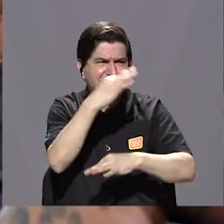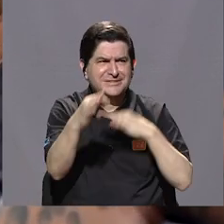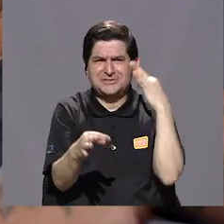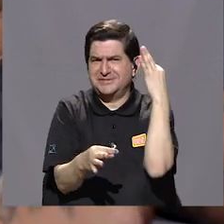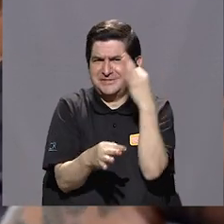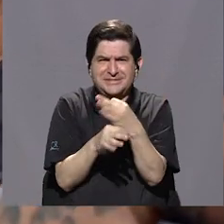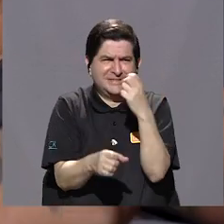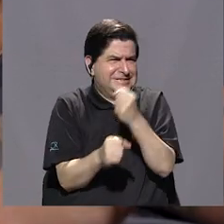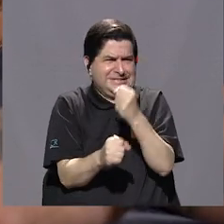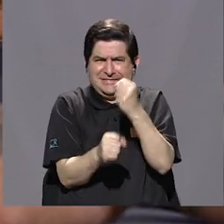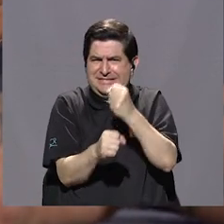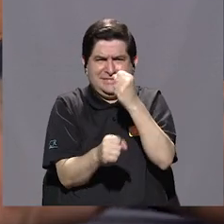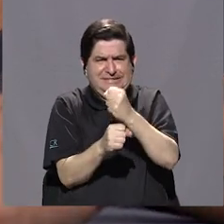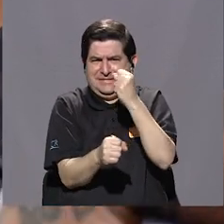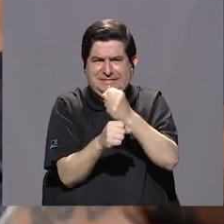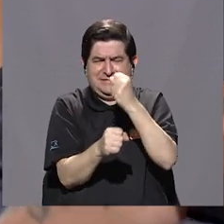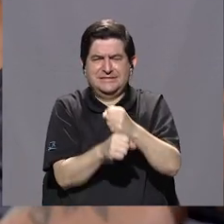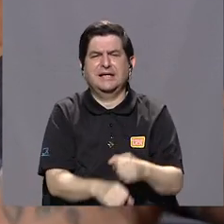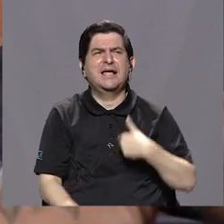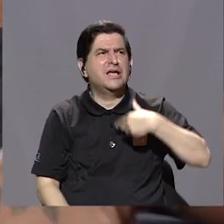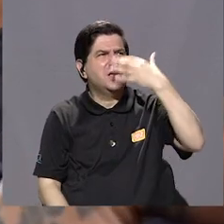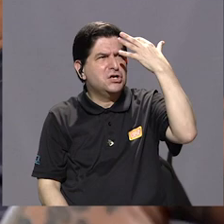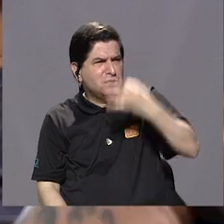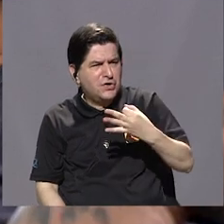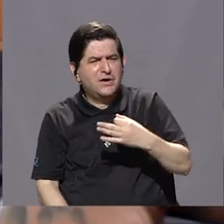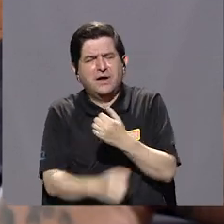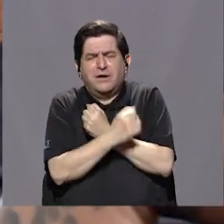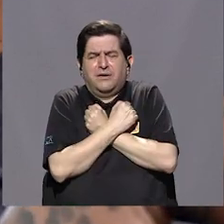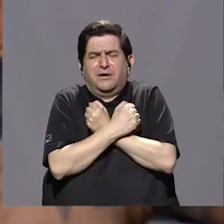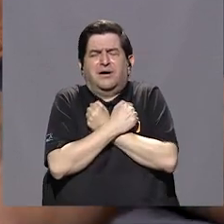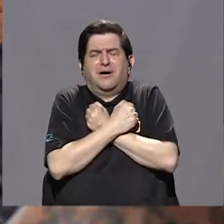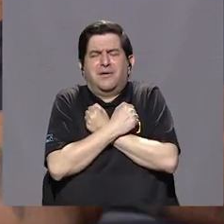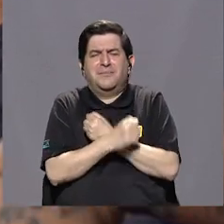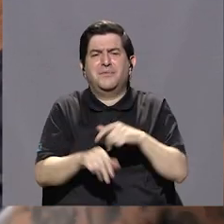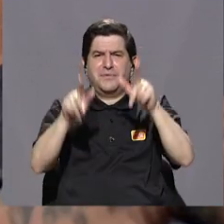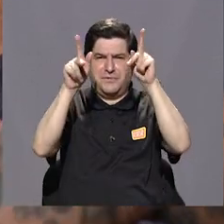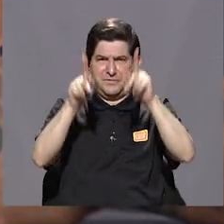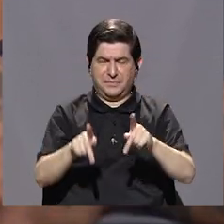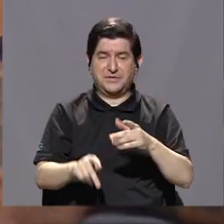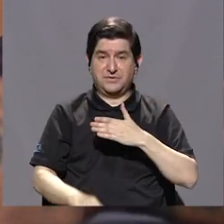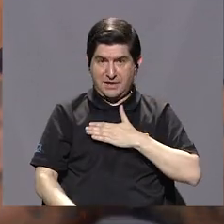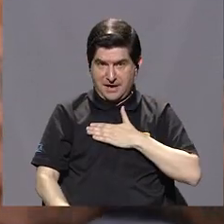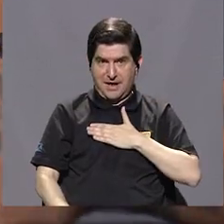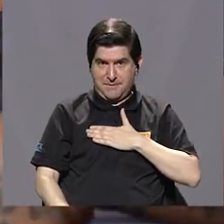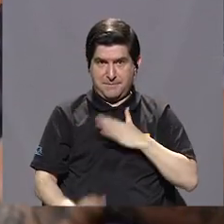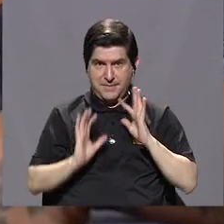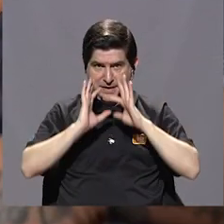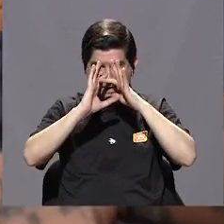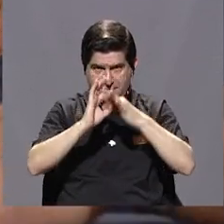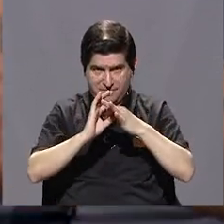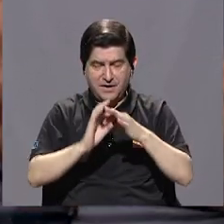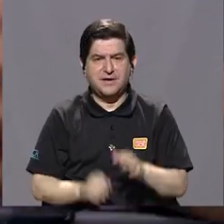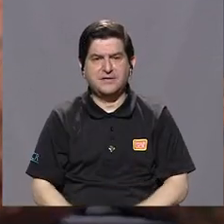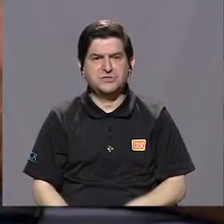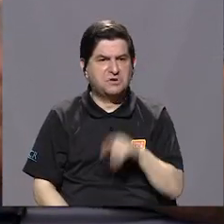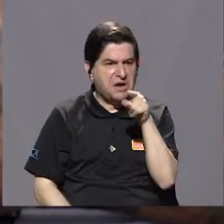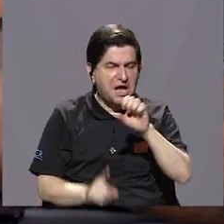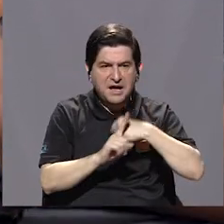de labor y demás, y creo que mucho del amor que la gente tiene hacia mí tiene que ver con eso más que